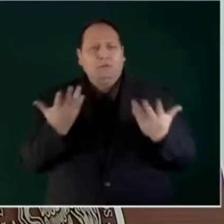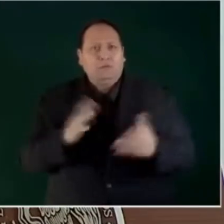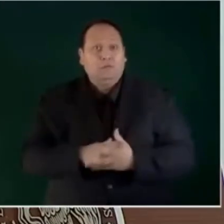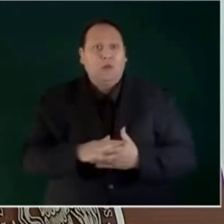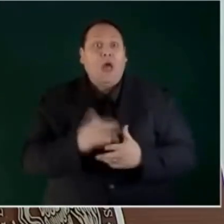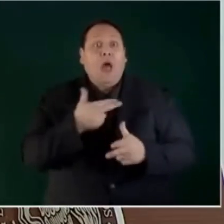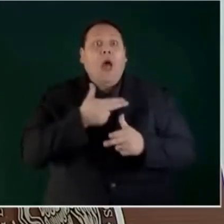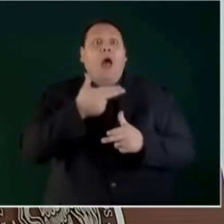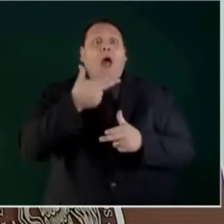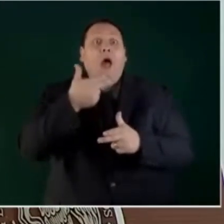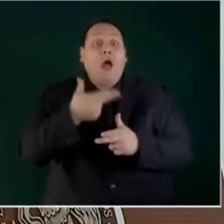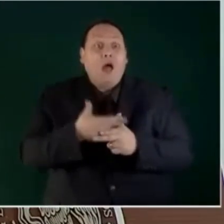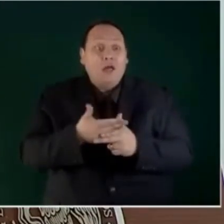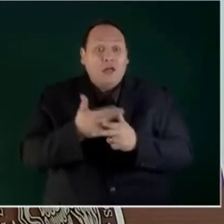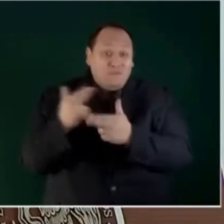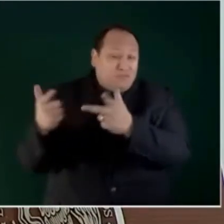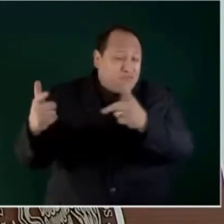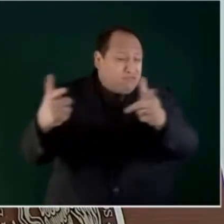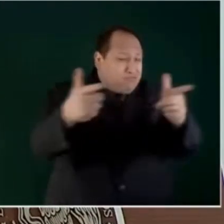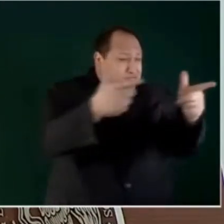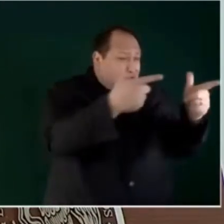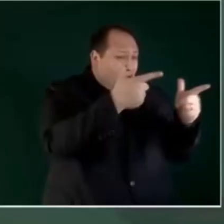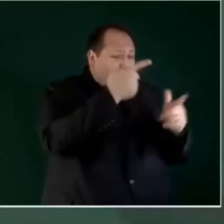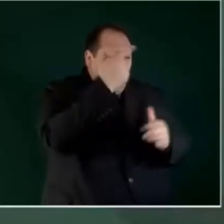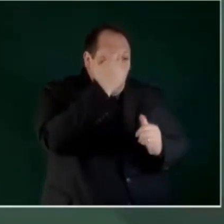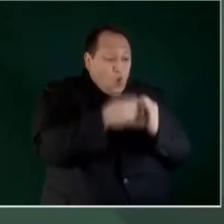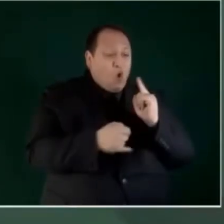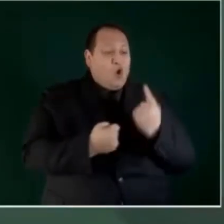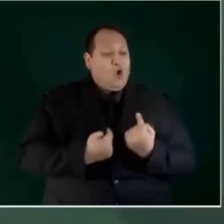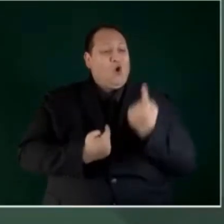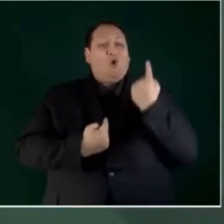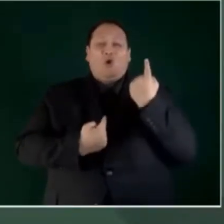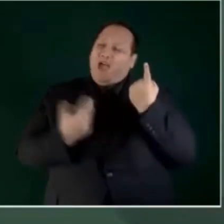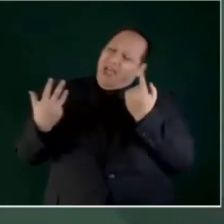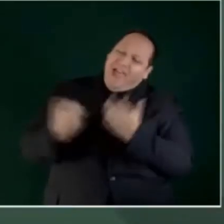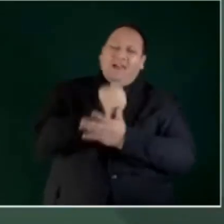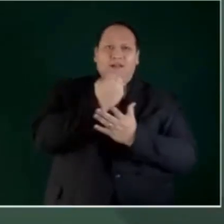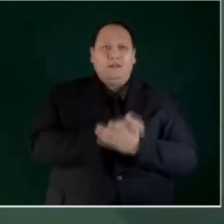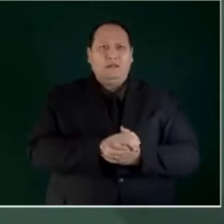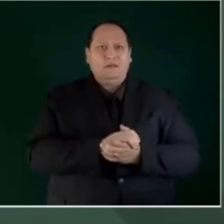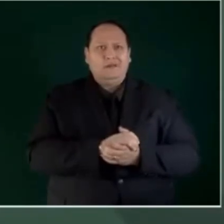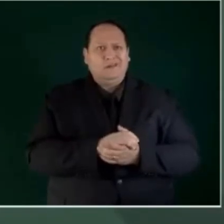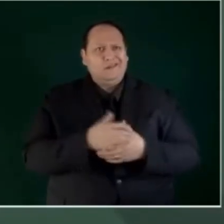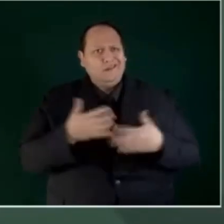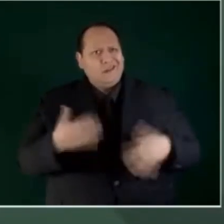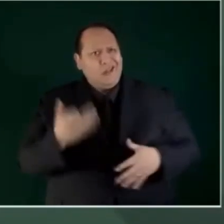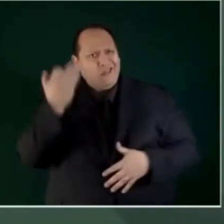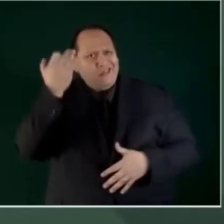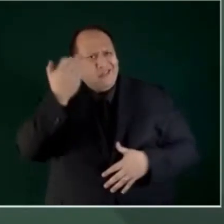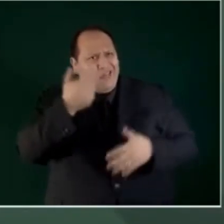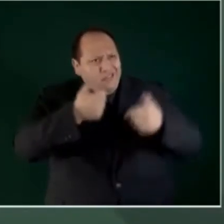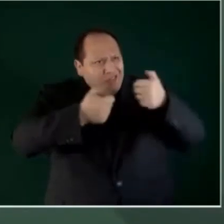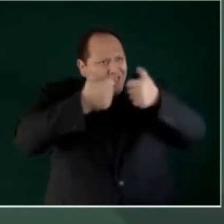hasta que queda uno. Fíjense cuánto tiempo en eso.